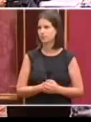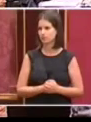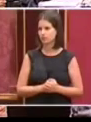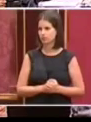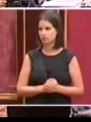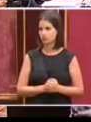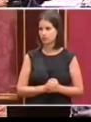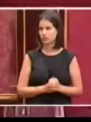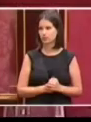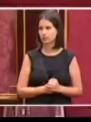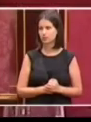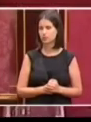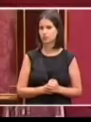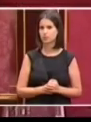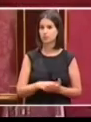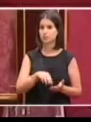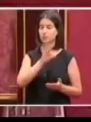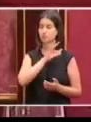Ciudadana.